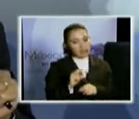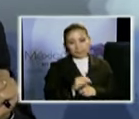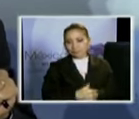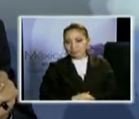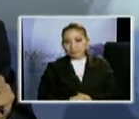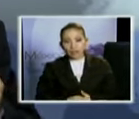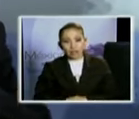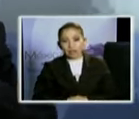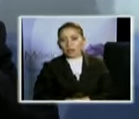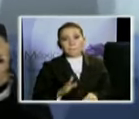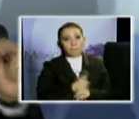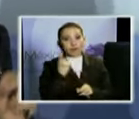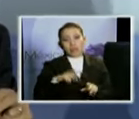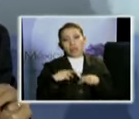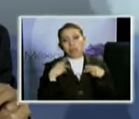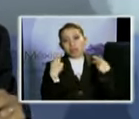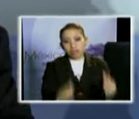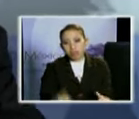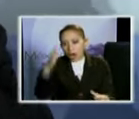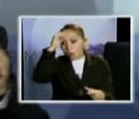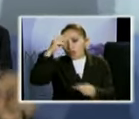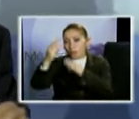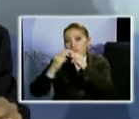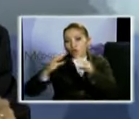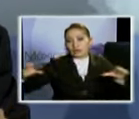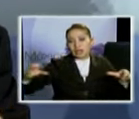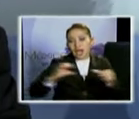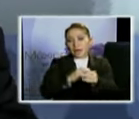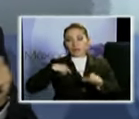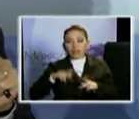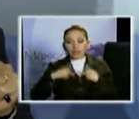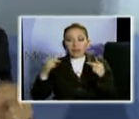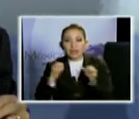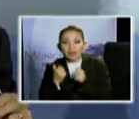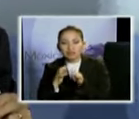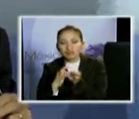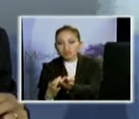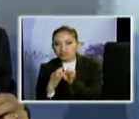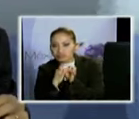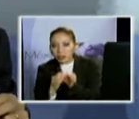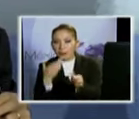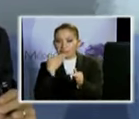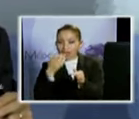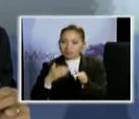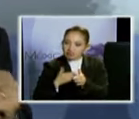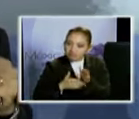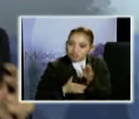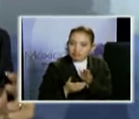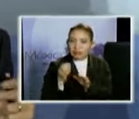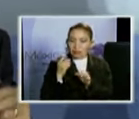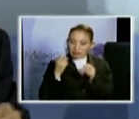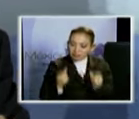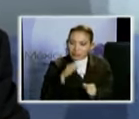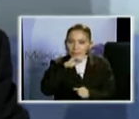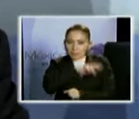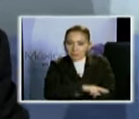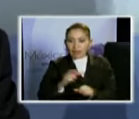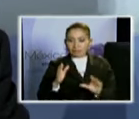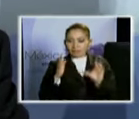tipo, porque debilitan el consenso global, porque debilitan la cooperación, porque debilitan la eficacia de